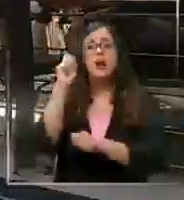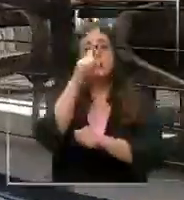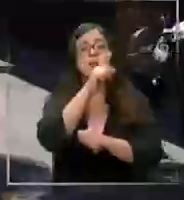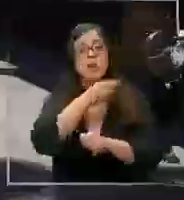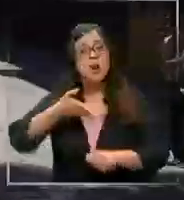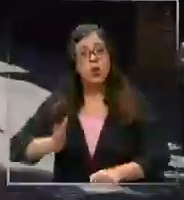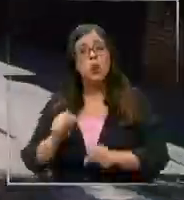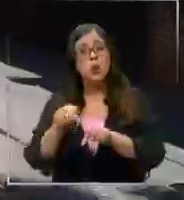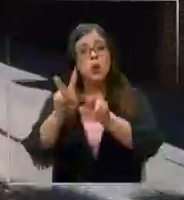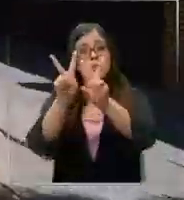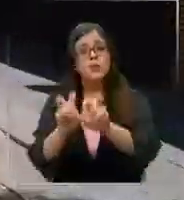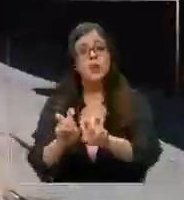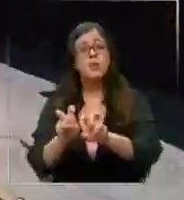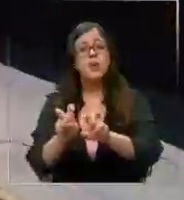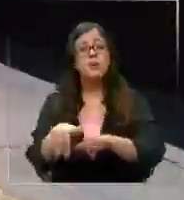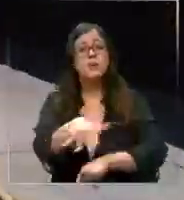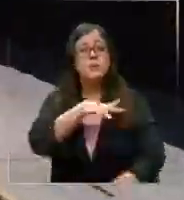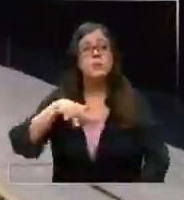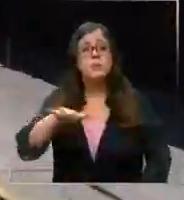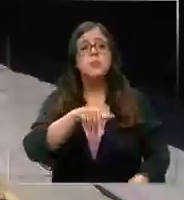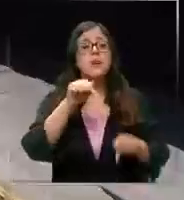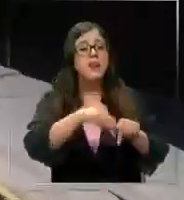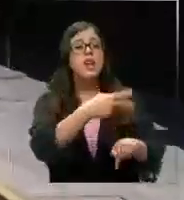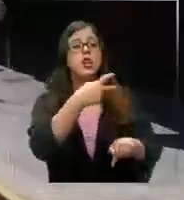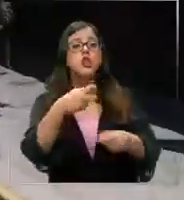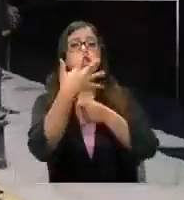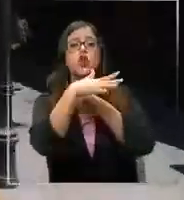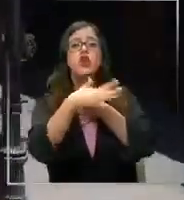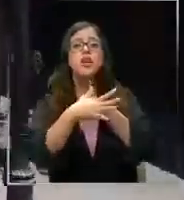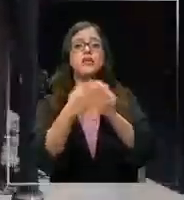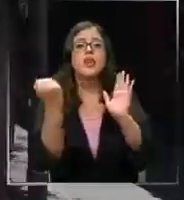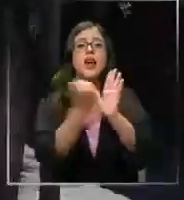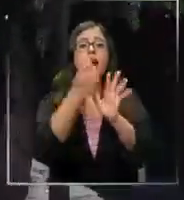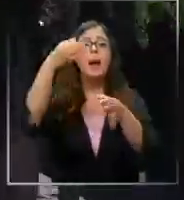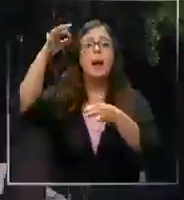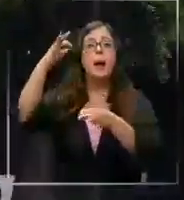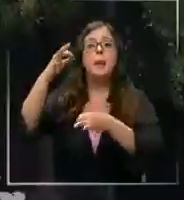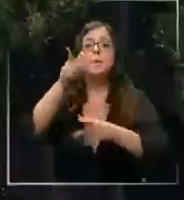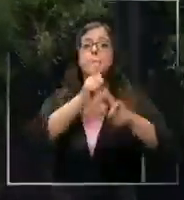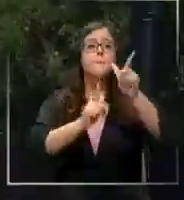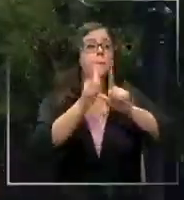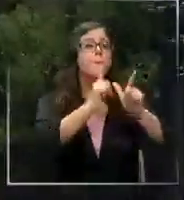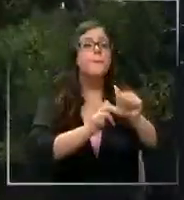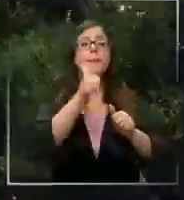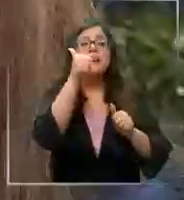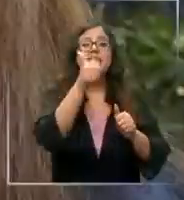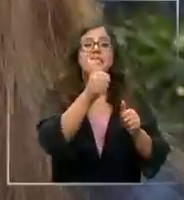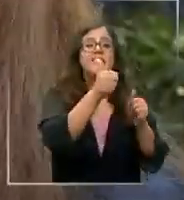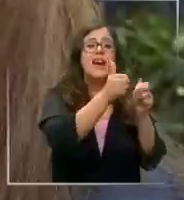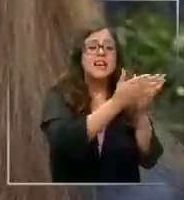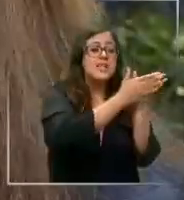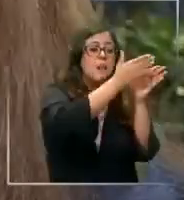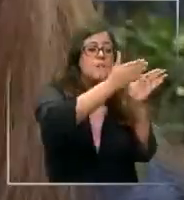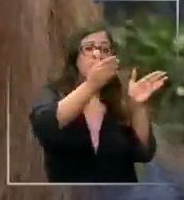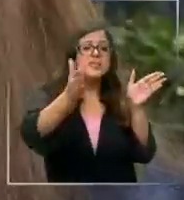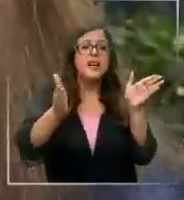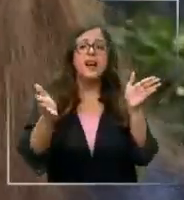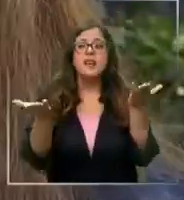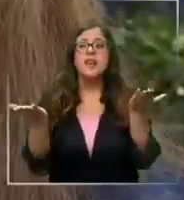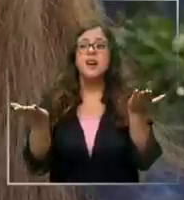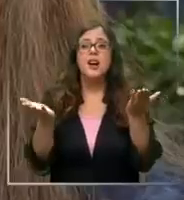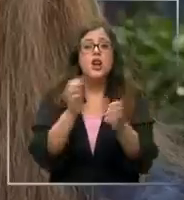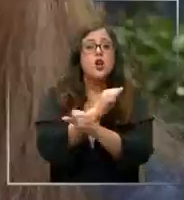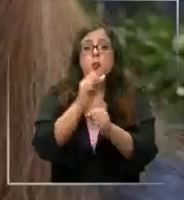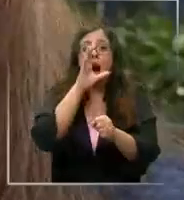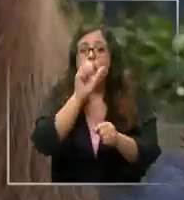esencia. Tenemos 215 patentes de alcohol en 6 manzanas. No hay barrio que aguante